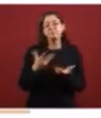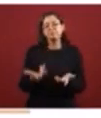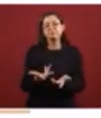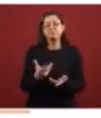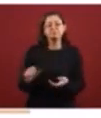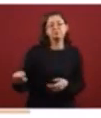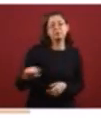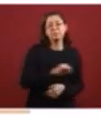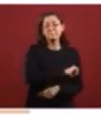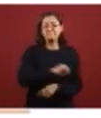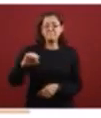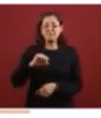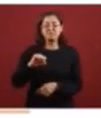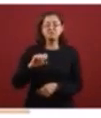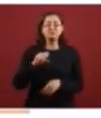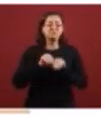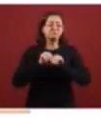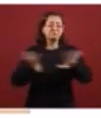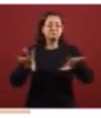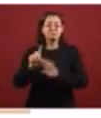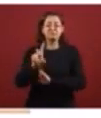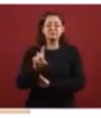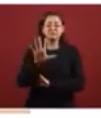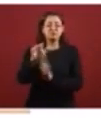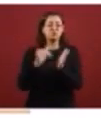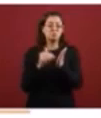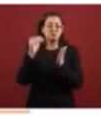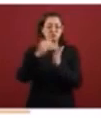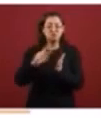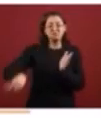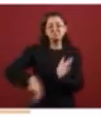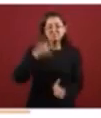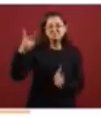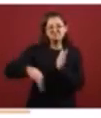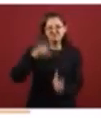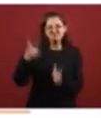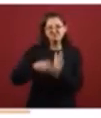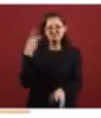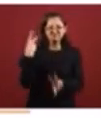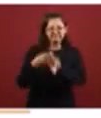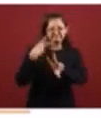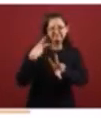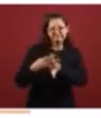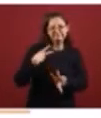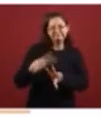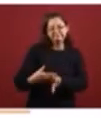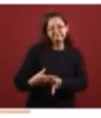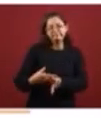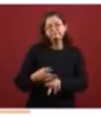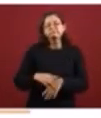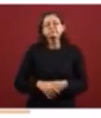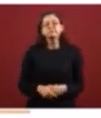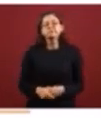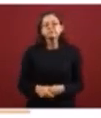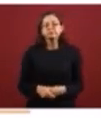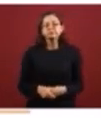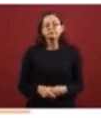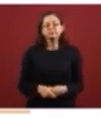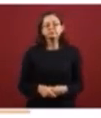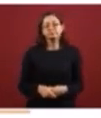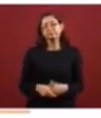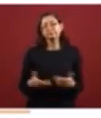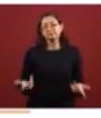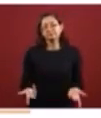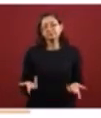alcance de 30 prácticamente 30 con millones de menciones publicadas y que